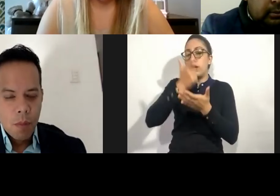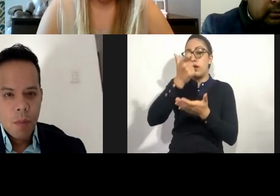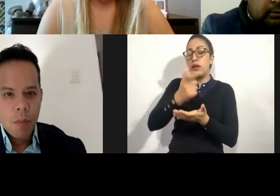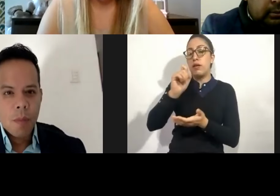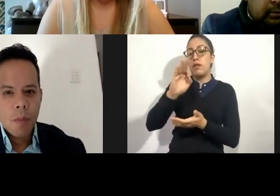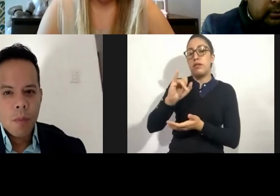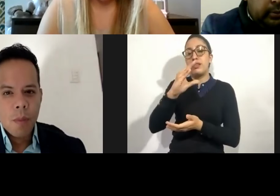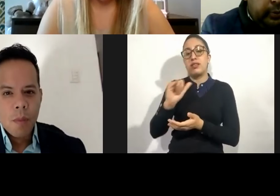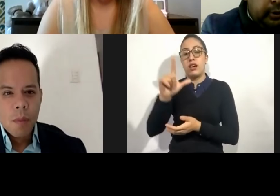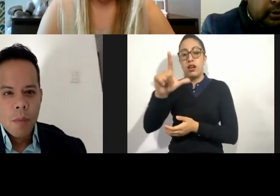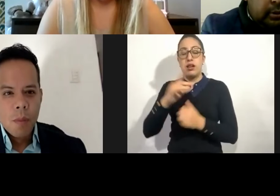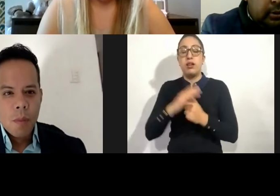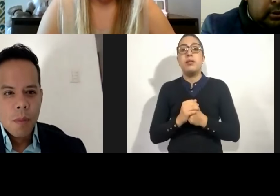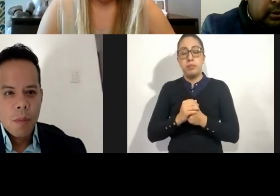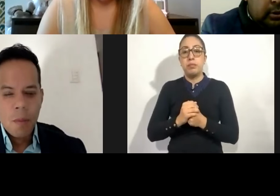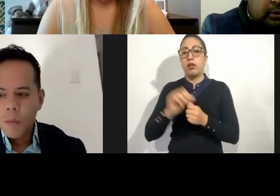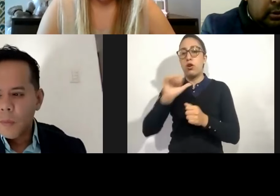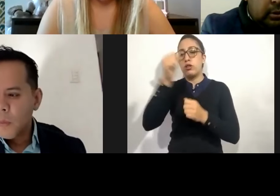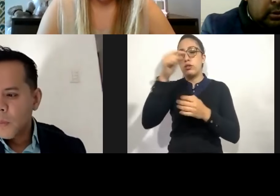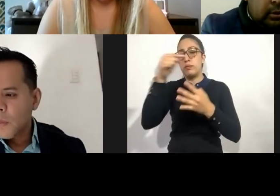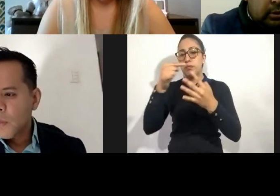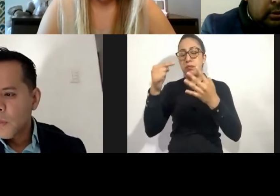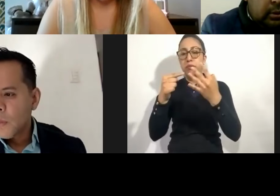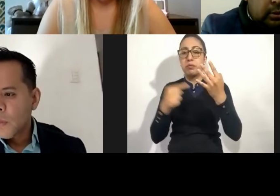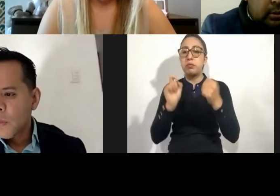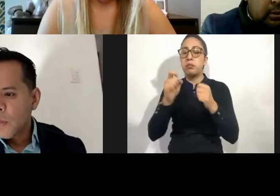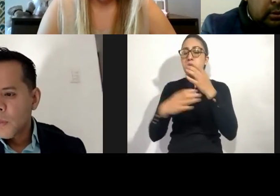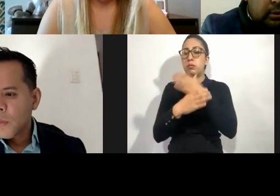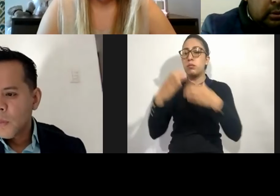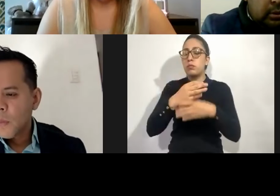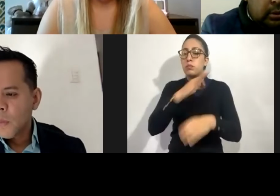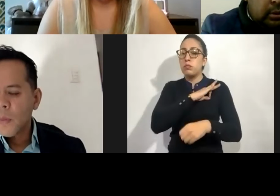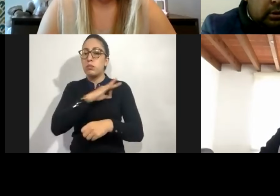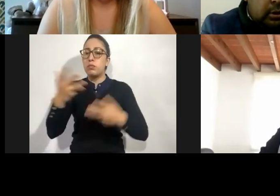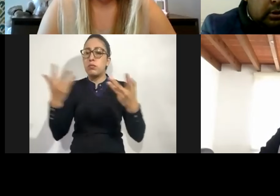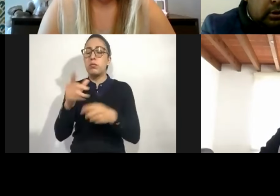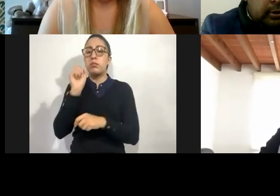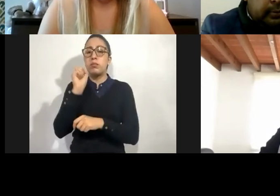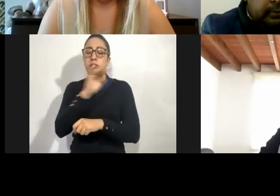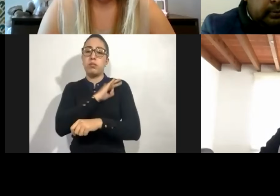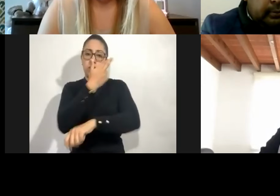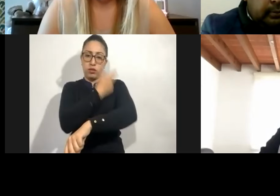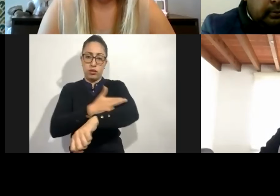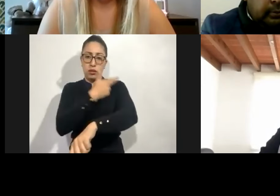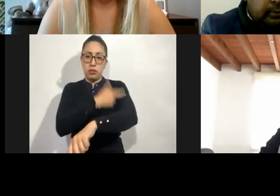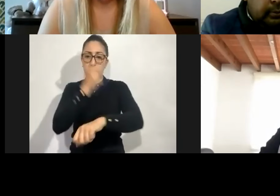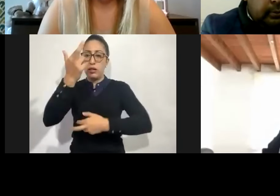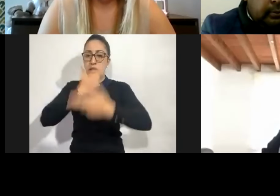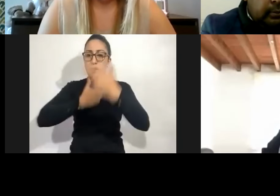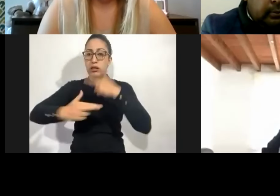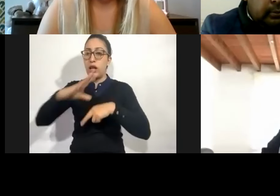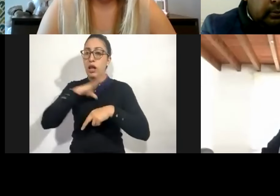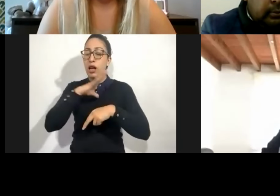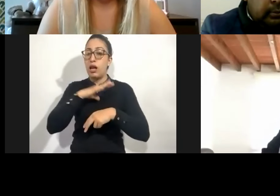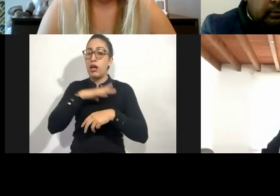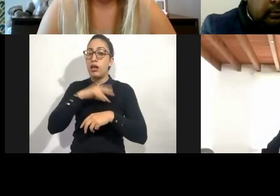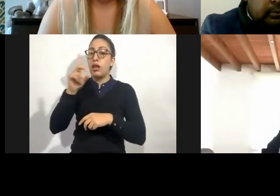que entre otras cosas van a poder posibilitar tramitar devoluciones de saldos a favor a través de